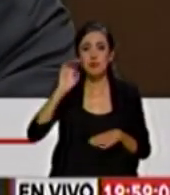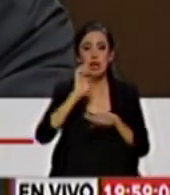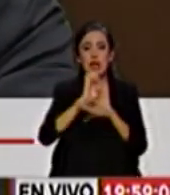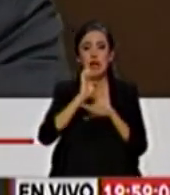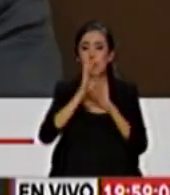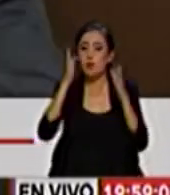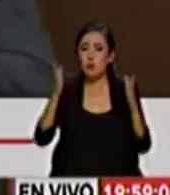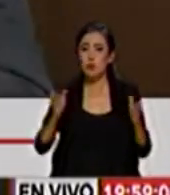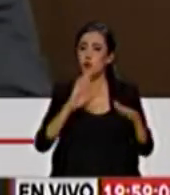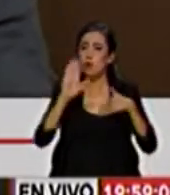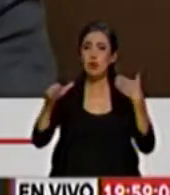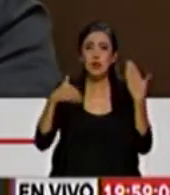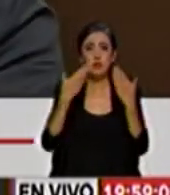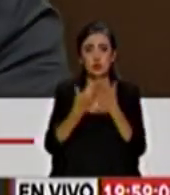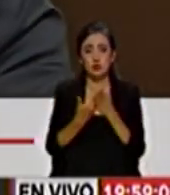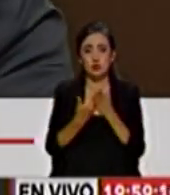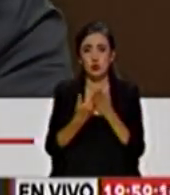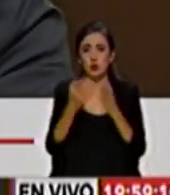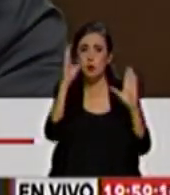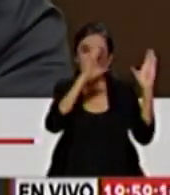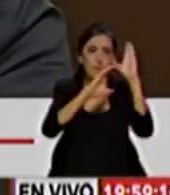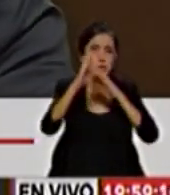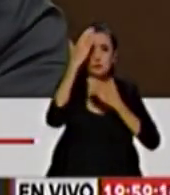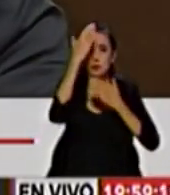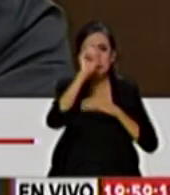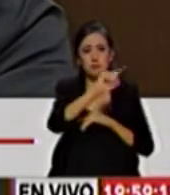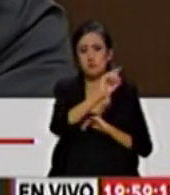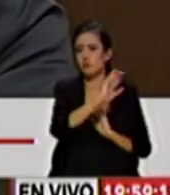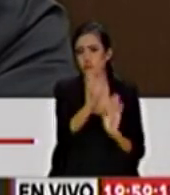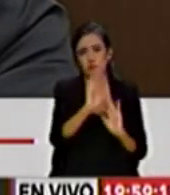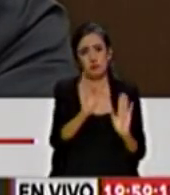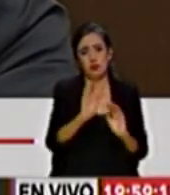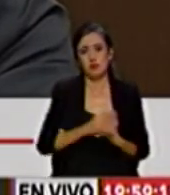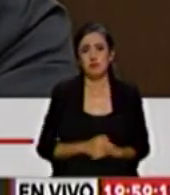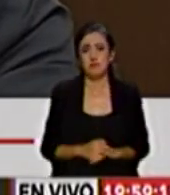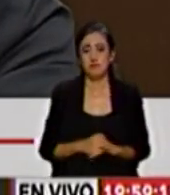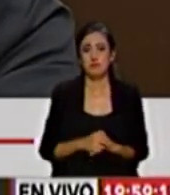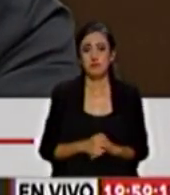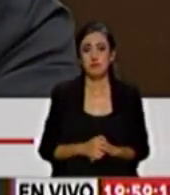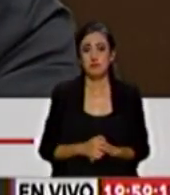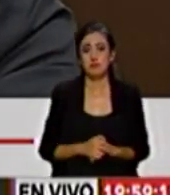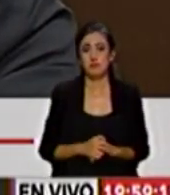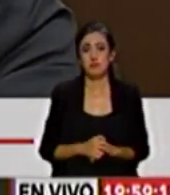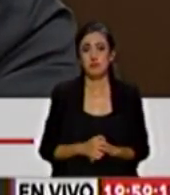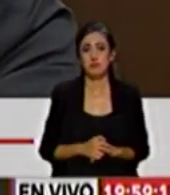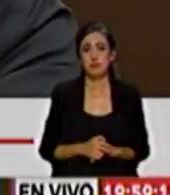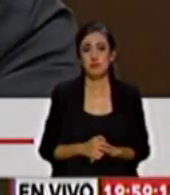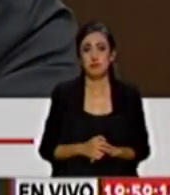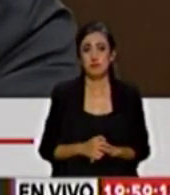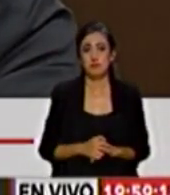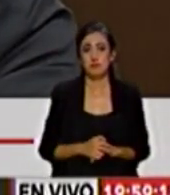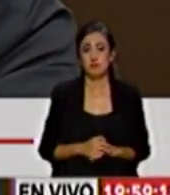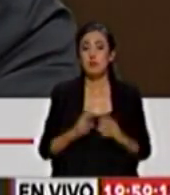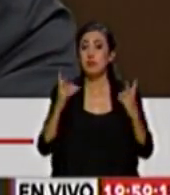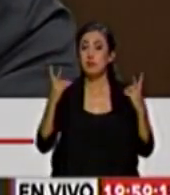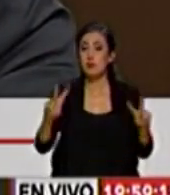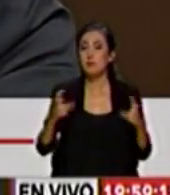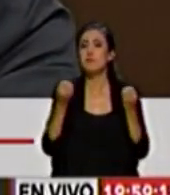y ecuatorianas. No es un perseguido político. De por medio están